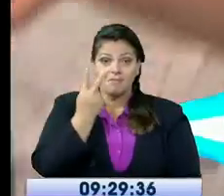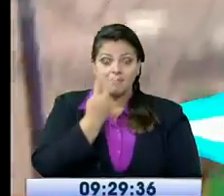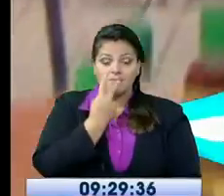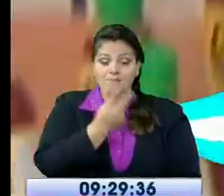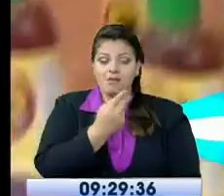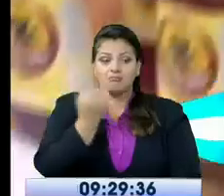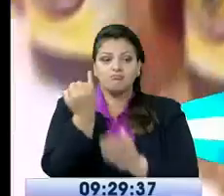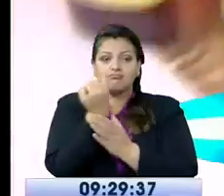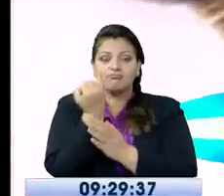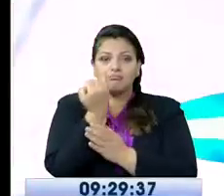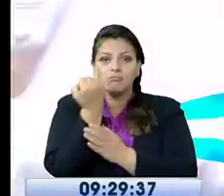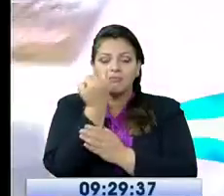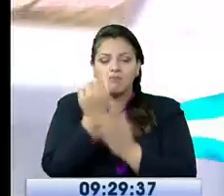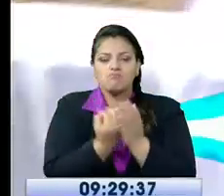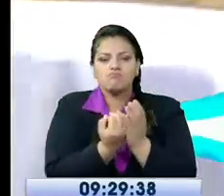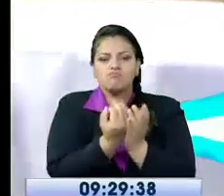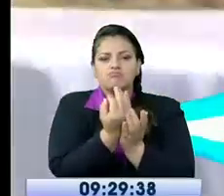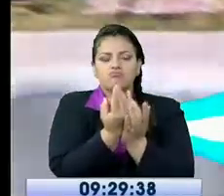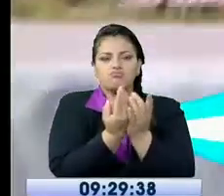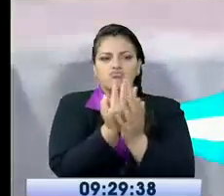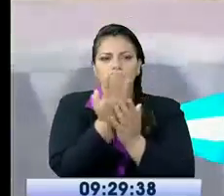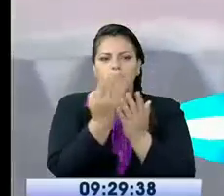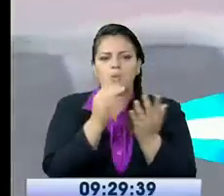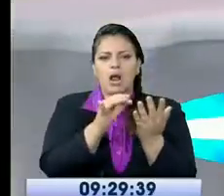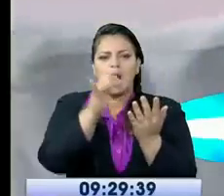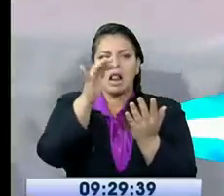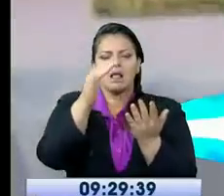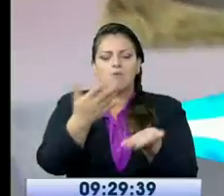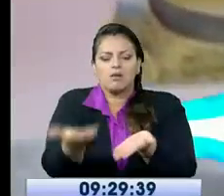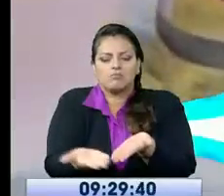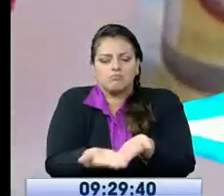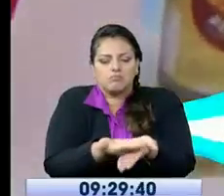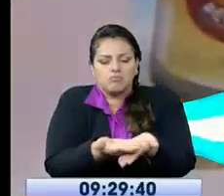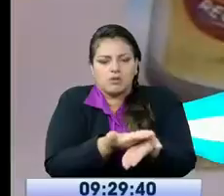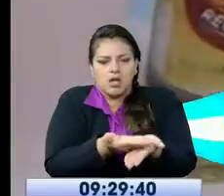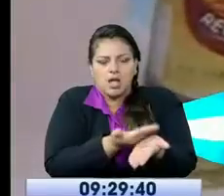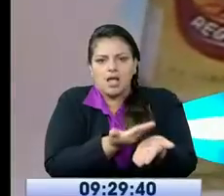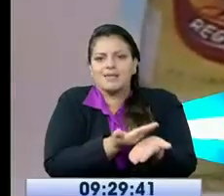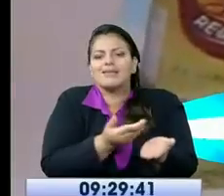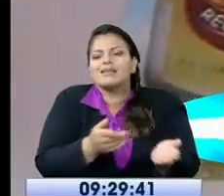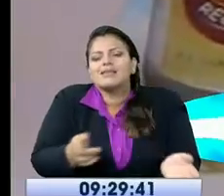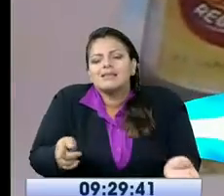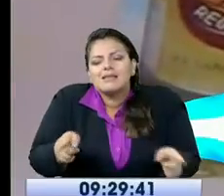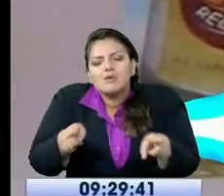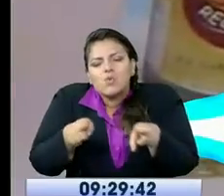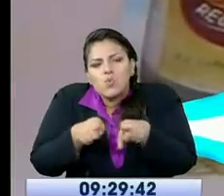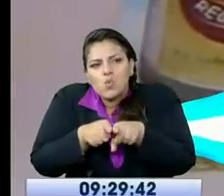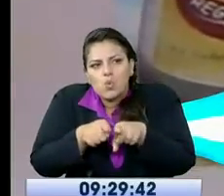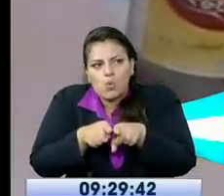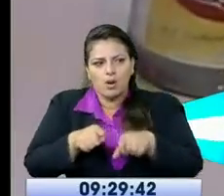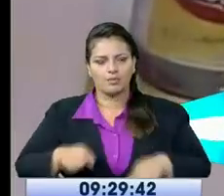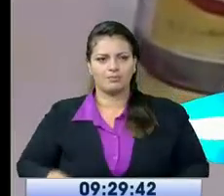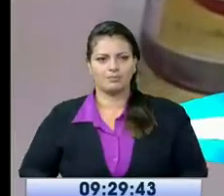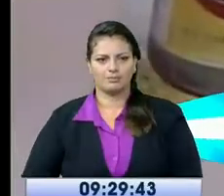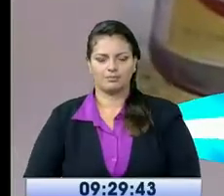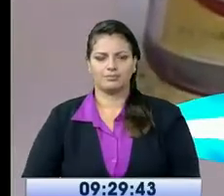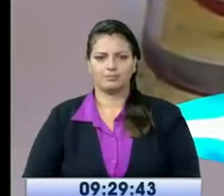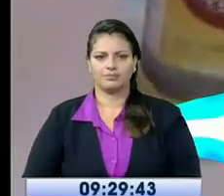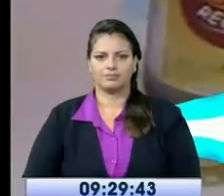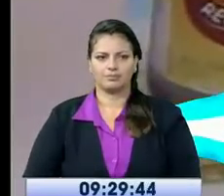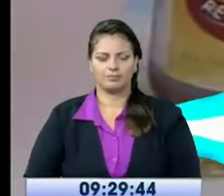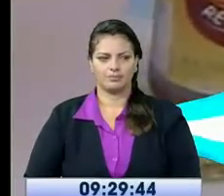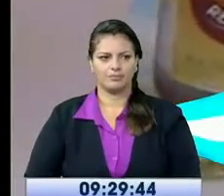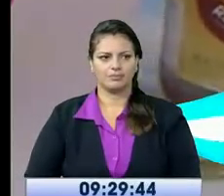en los 6 metros entre alto y ancho. Como el agave, más o menos, el agave mexicano creo que es. Es el agave americano, sí, 100%. Este